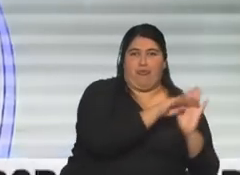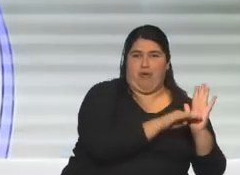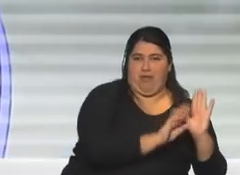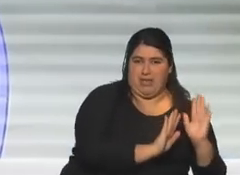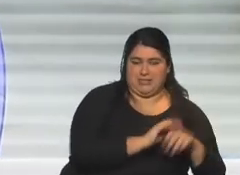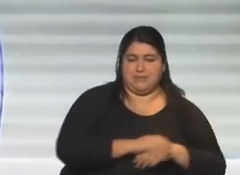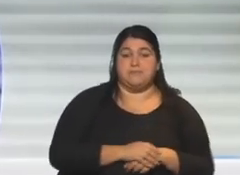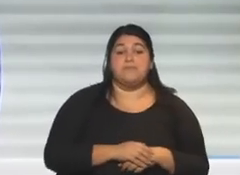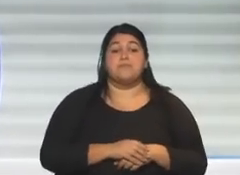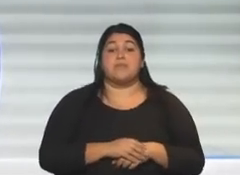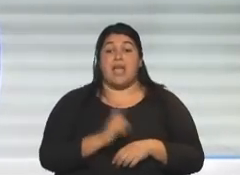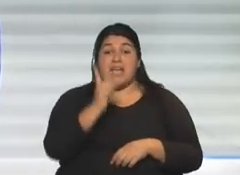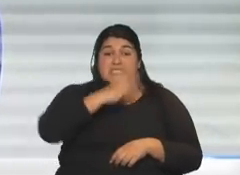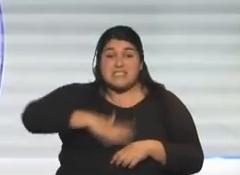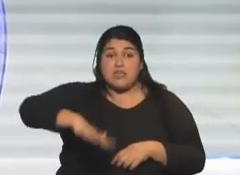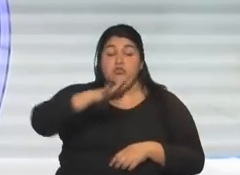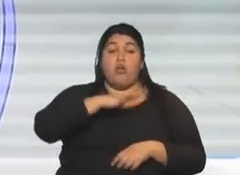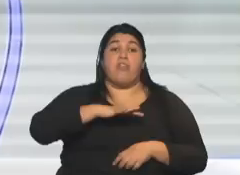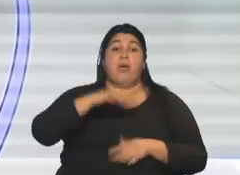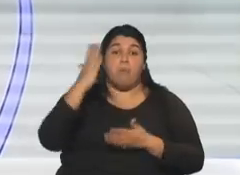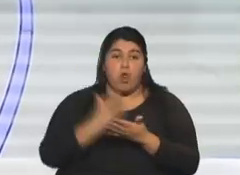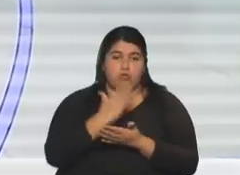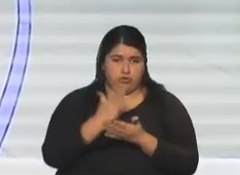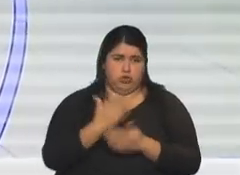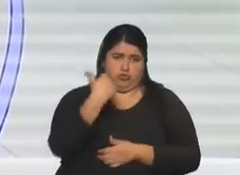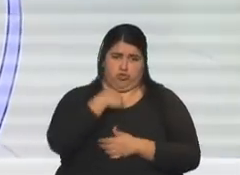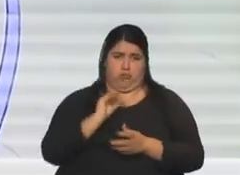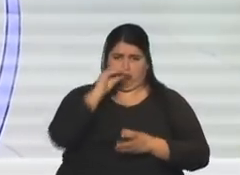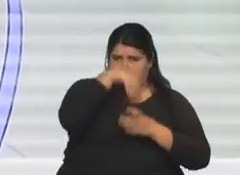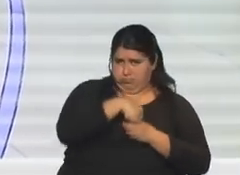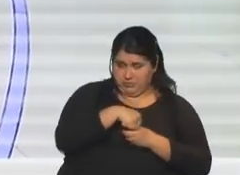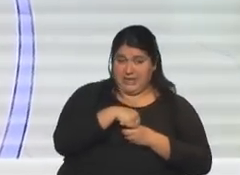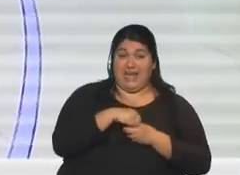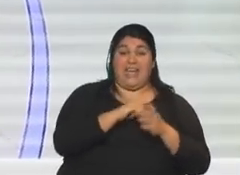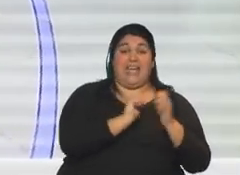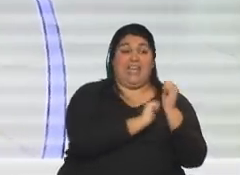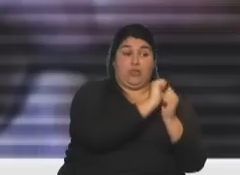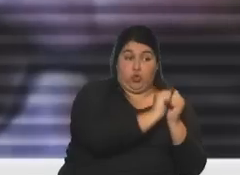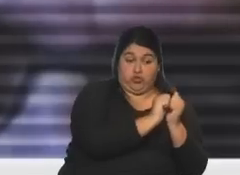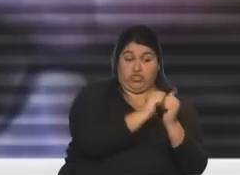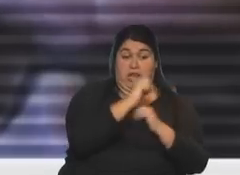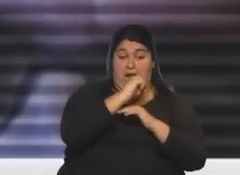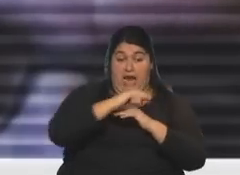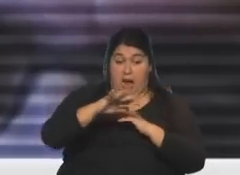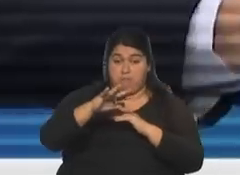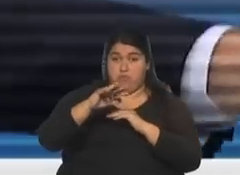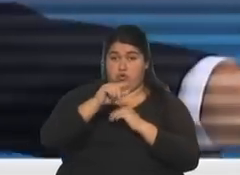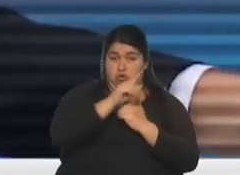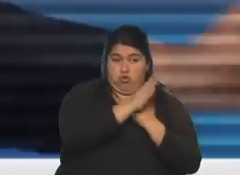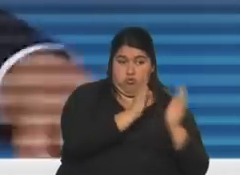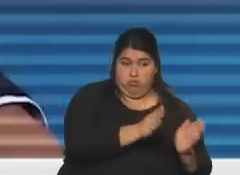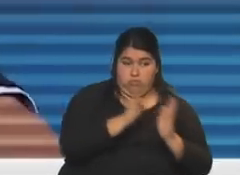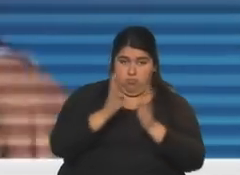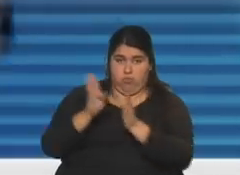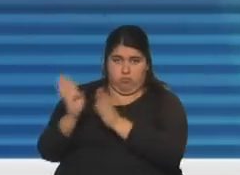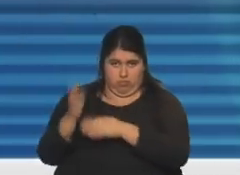sectores productivos, los que generan la riqueza, que yo integro los dos, el campo, la industria... ¿Tenés ejemplificar? ¿Por qué? Porque yo que te